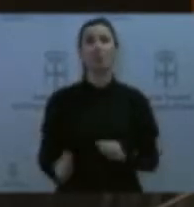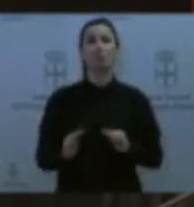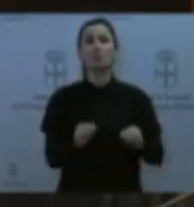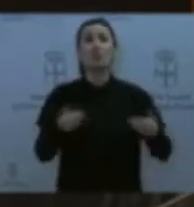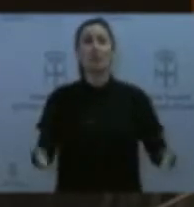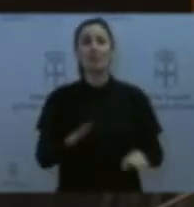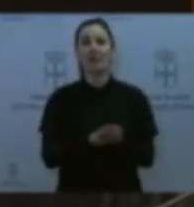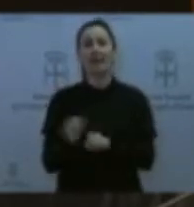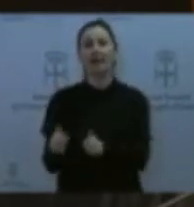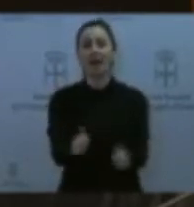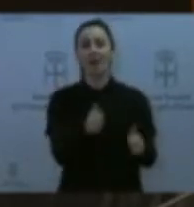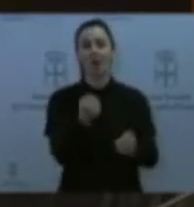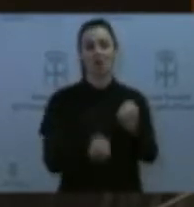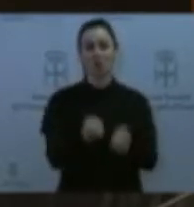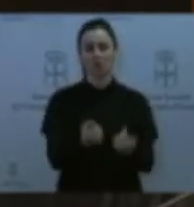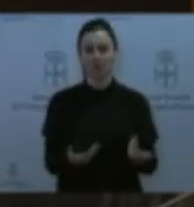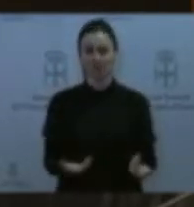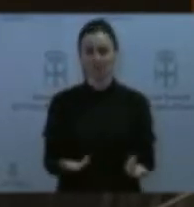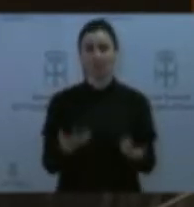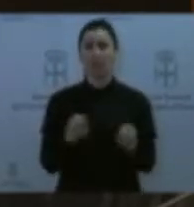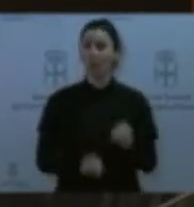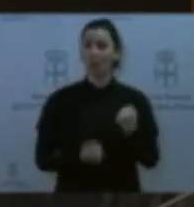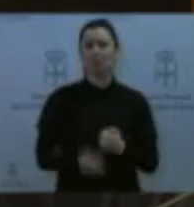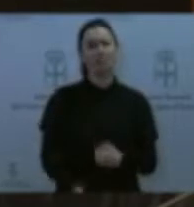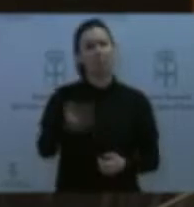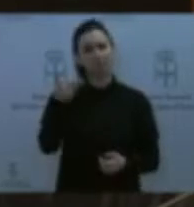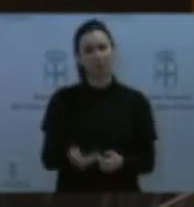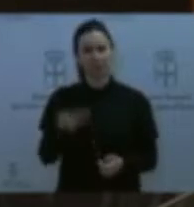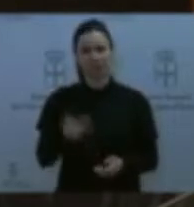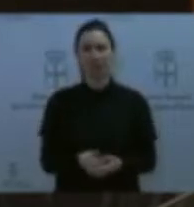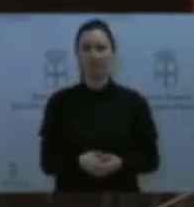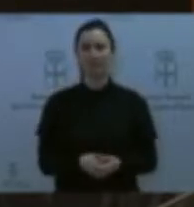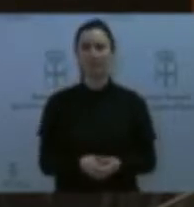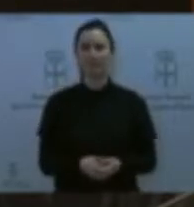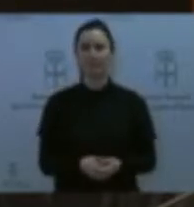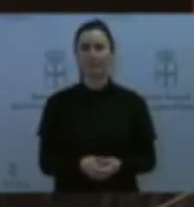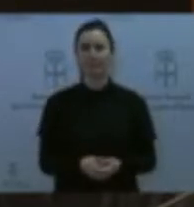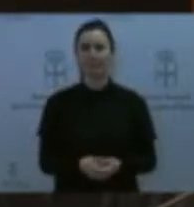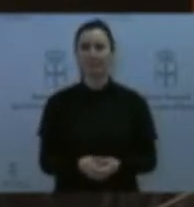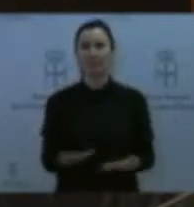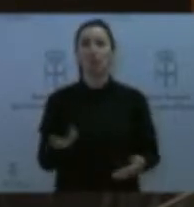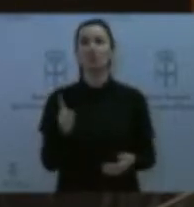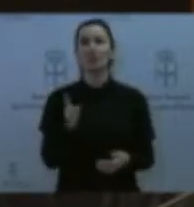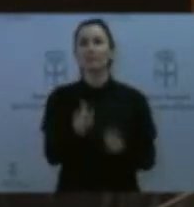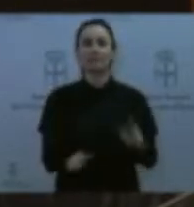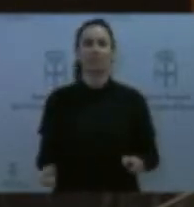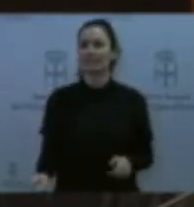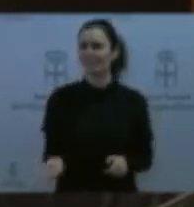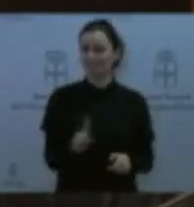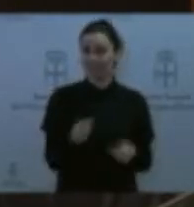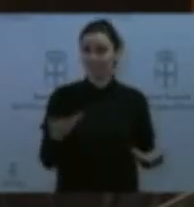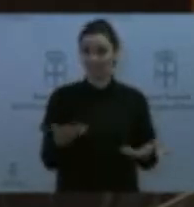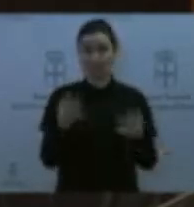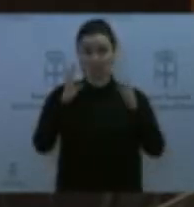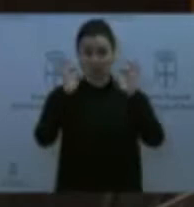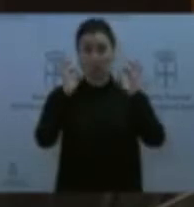también es importante. El vehículo también es importante, no solo las personas. Ya sé que generalmente solo nos fijamos en